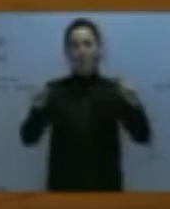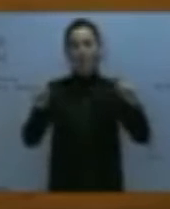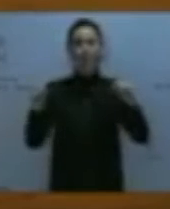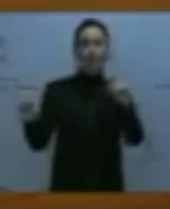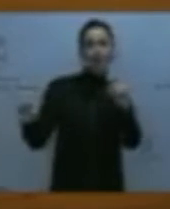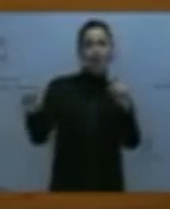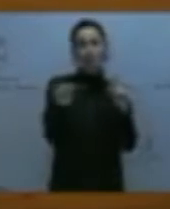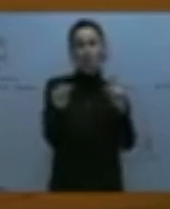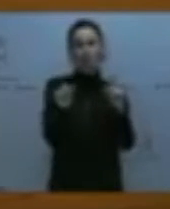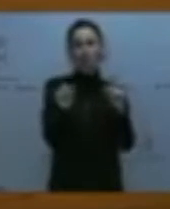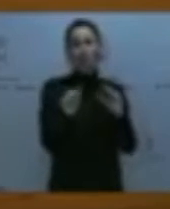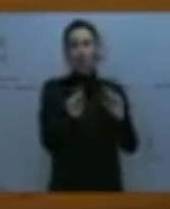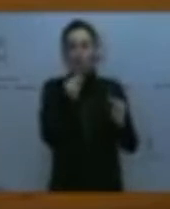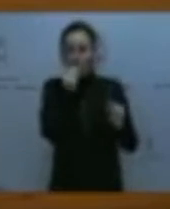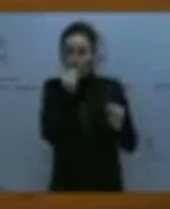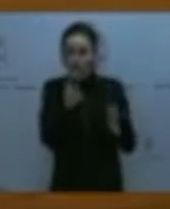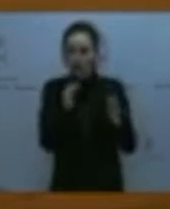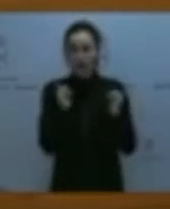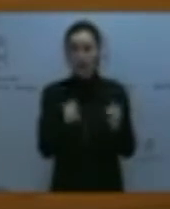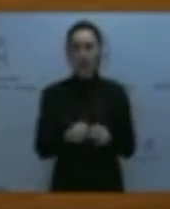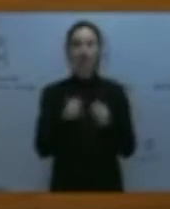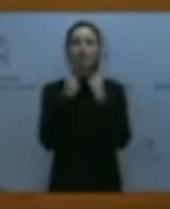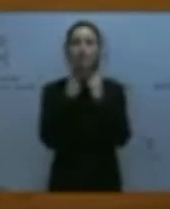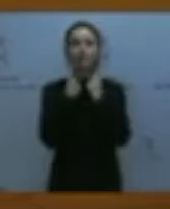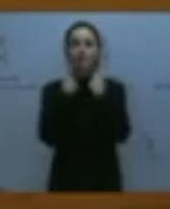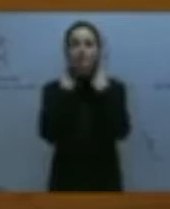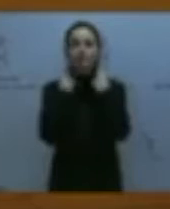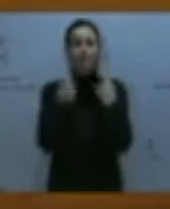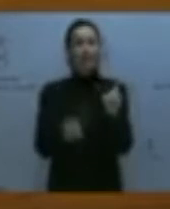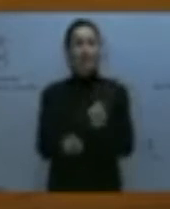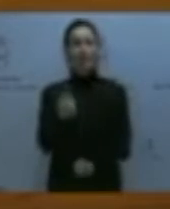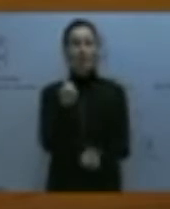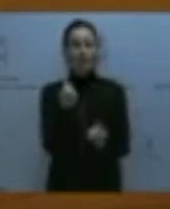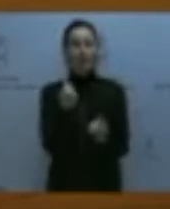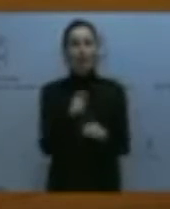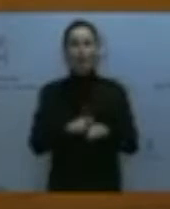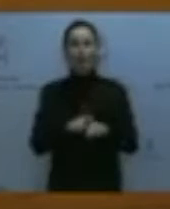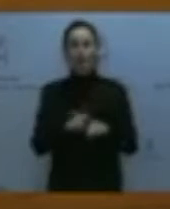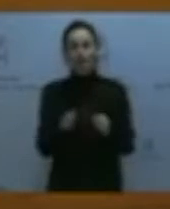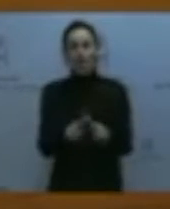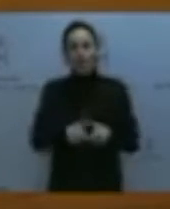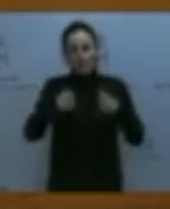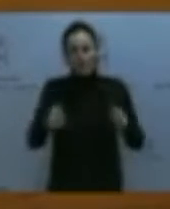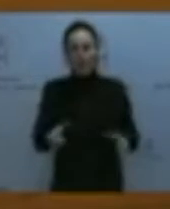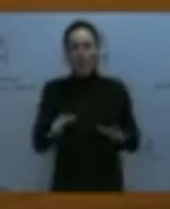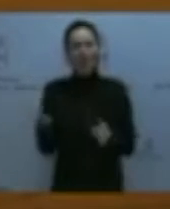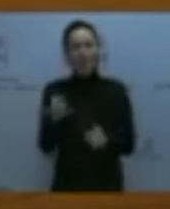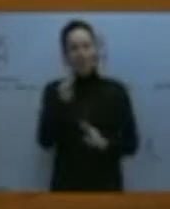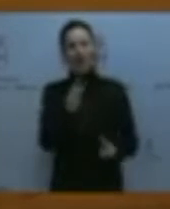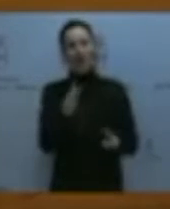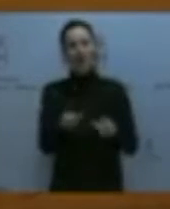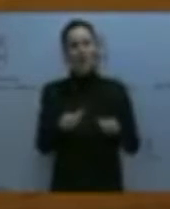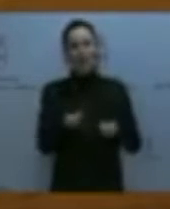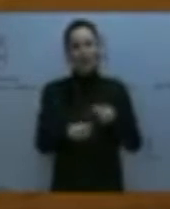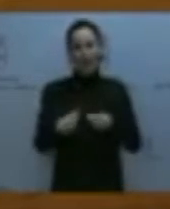para las cofradías del occidente asturiano, pues deberían de ampliarse, por ejemplo, a otras especies, aunque habría que valorar facilitar ese mercado también